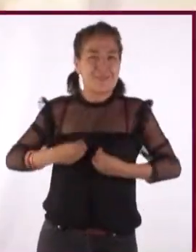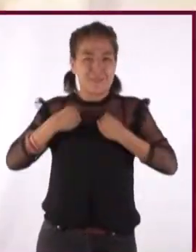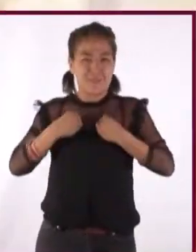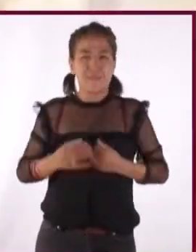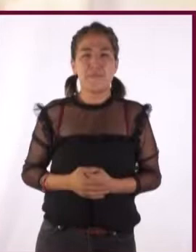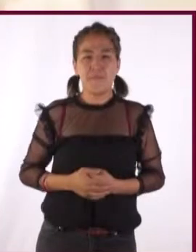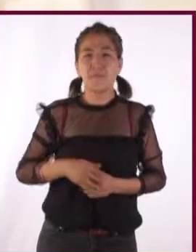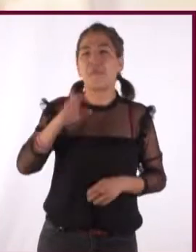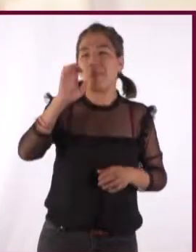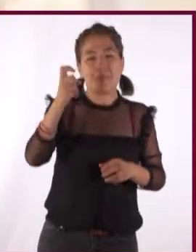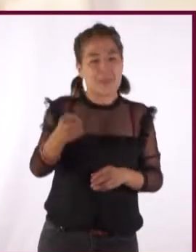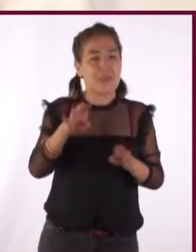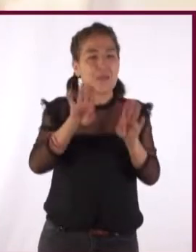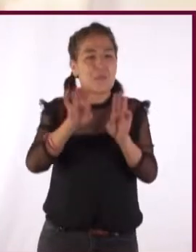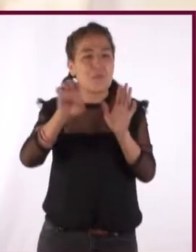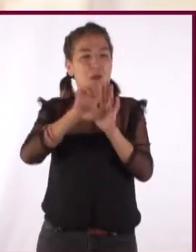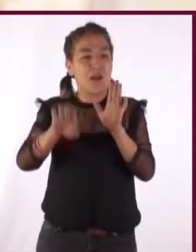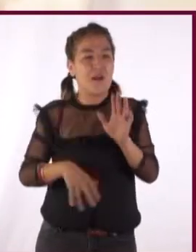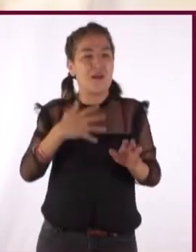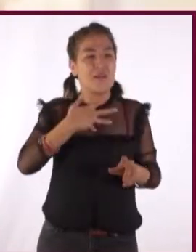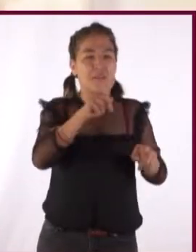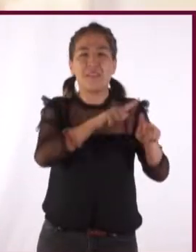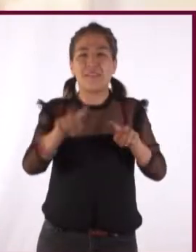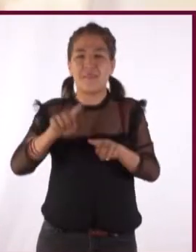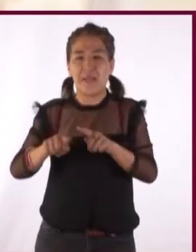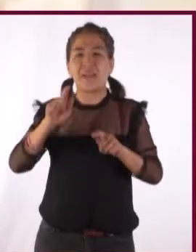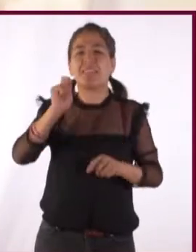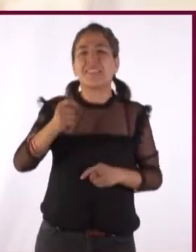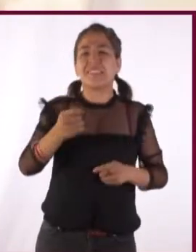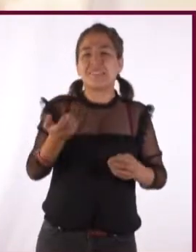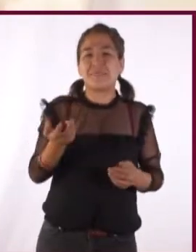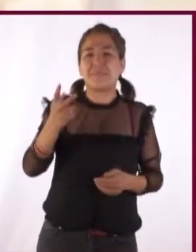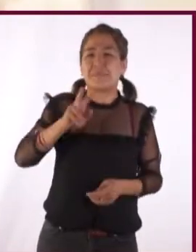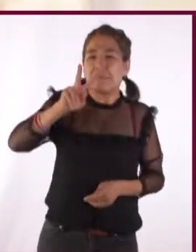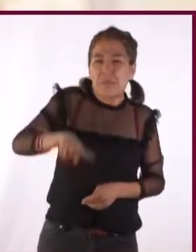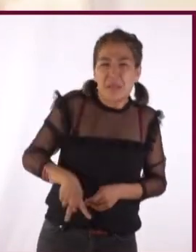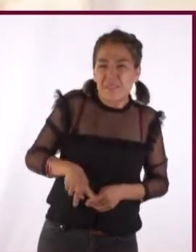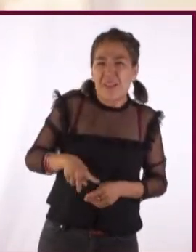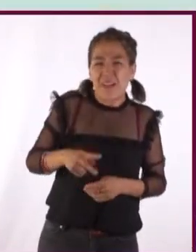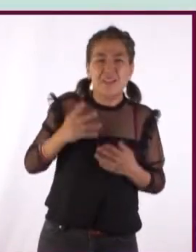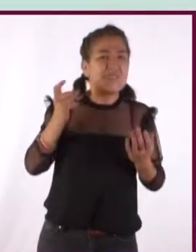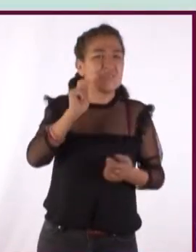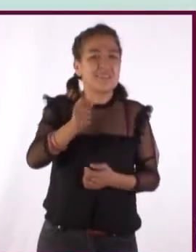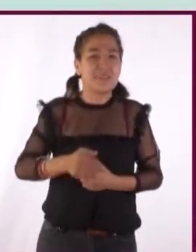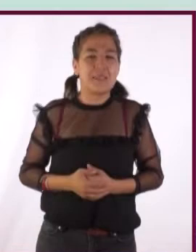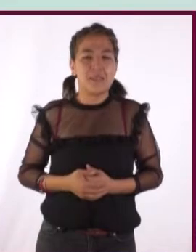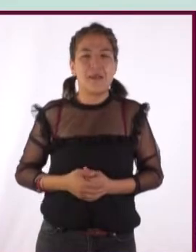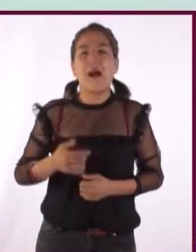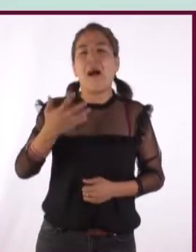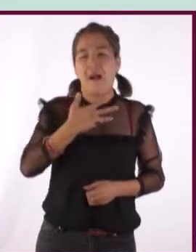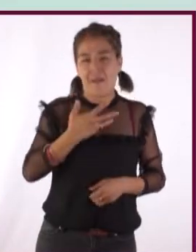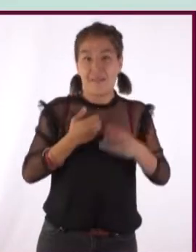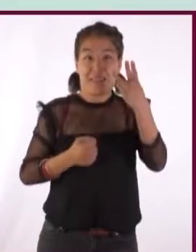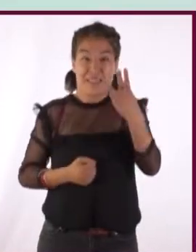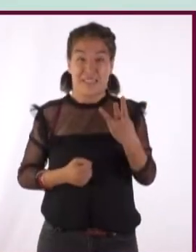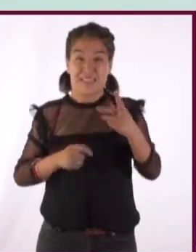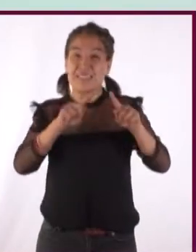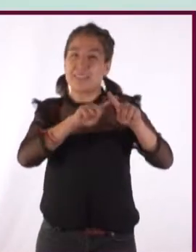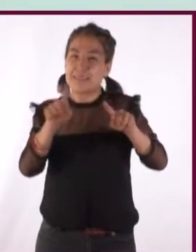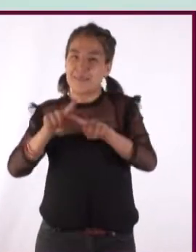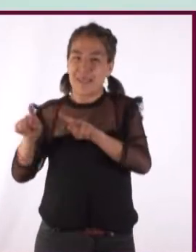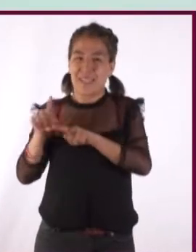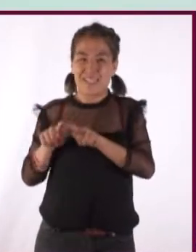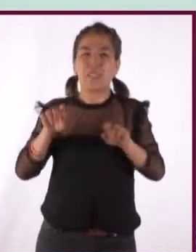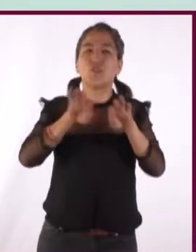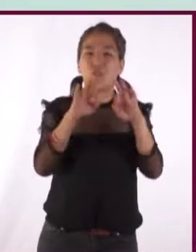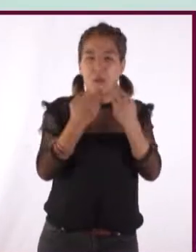sentido, ¿existirían, supongo, diferentes realidades? ¿Por qué sería esto? A mí me gusta hablar como que hay tres tipos de